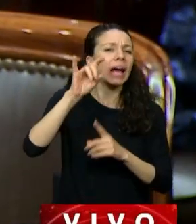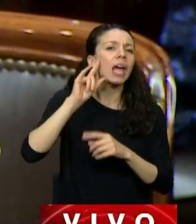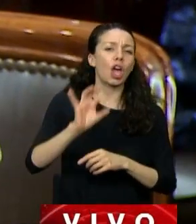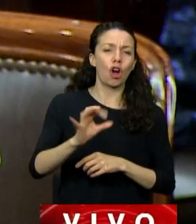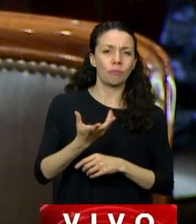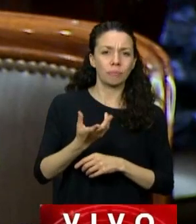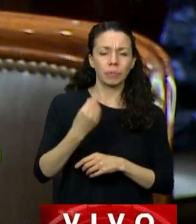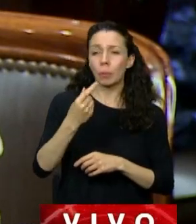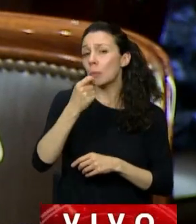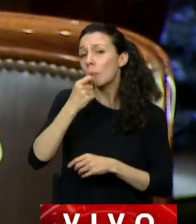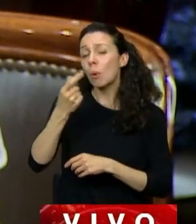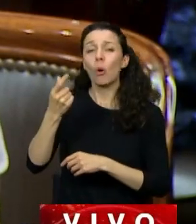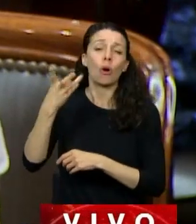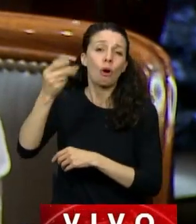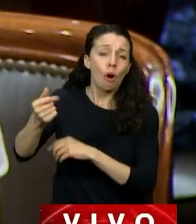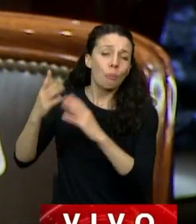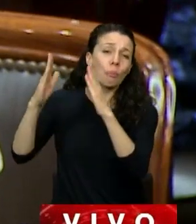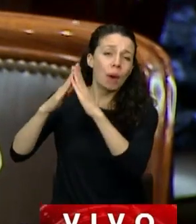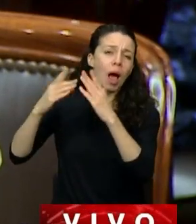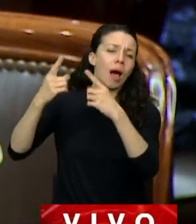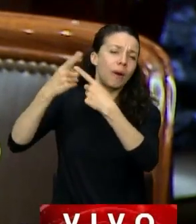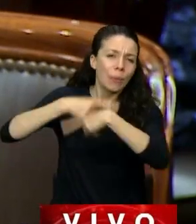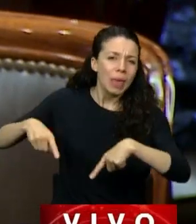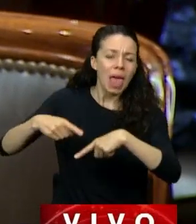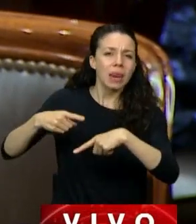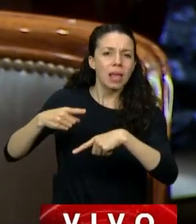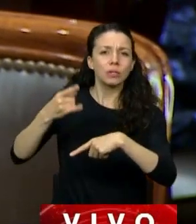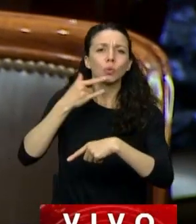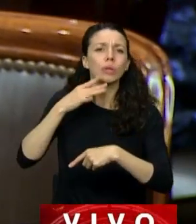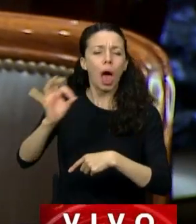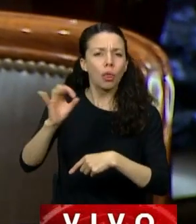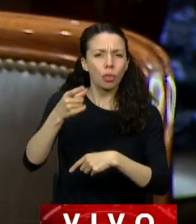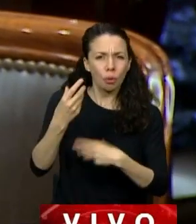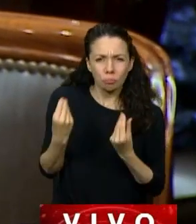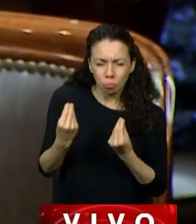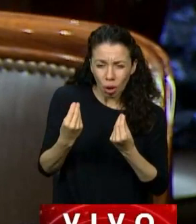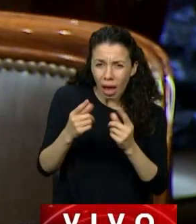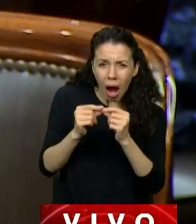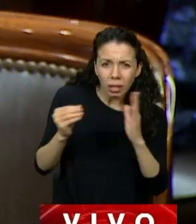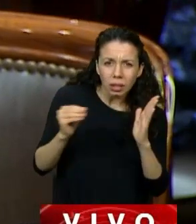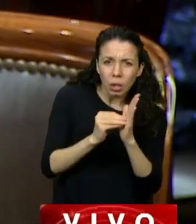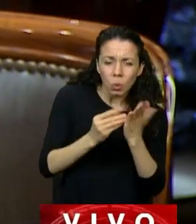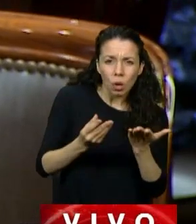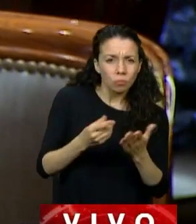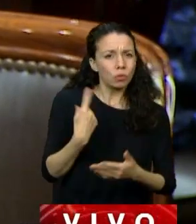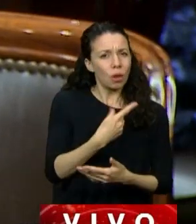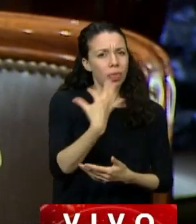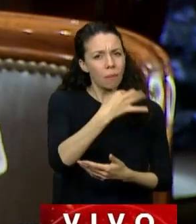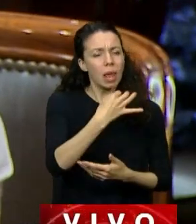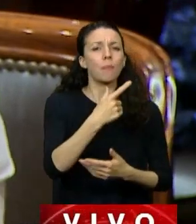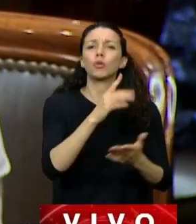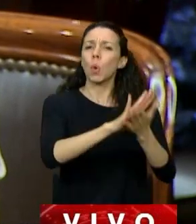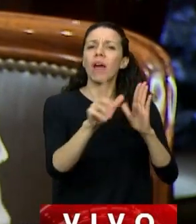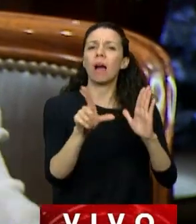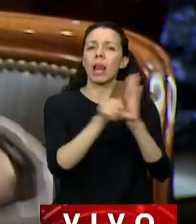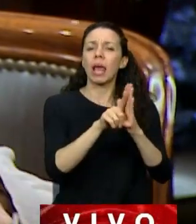adquirir bienes inmuebles usados si no fuimos en este mismo Congreso ni siquiera capaces de poder votar una nueva ley de alquileres en todo lo